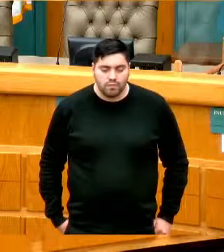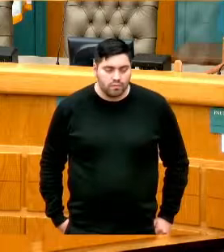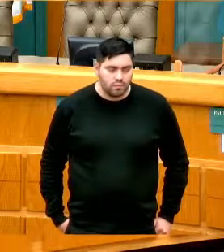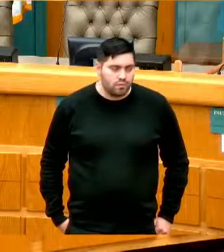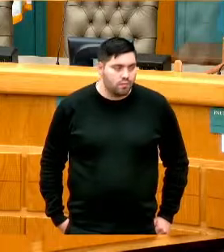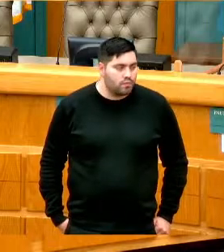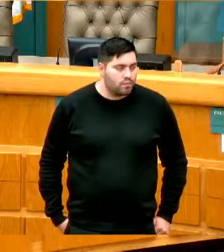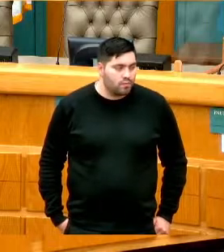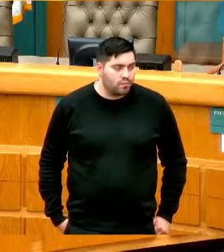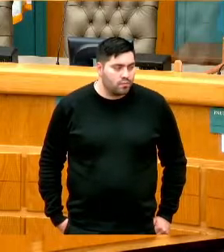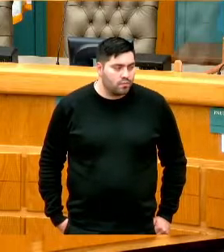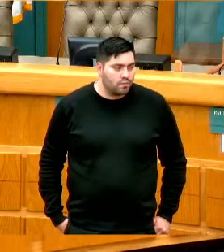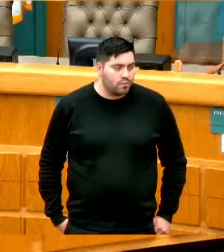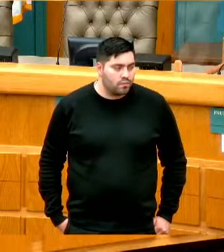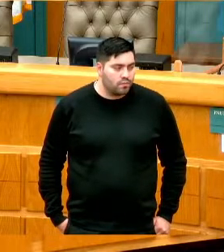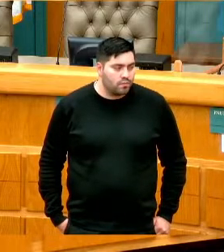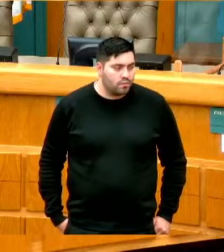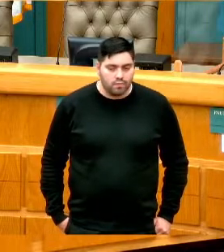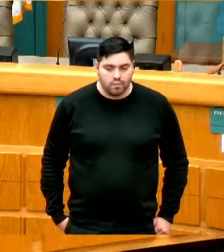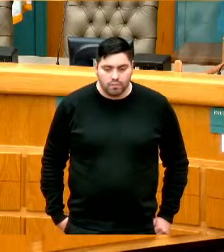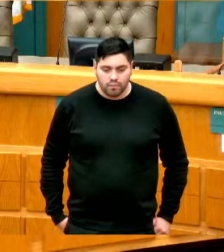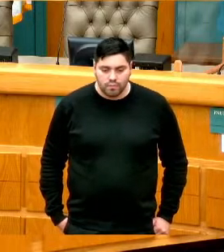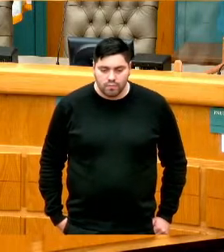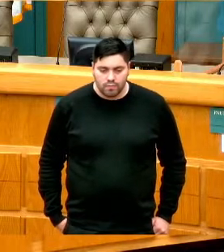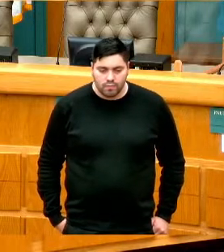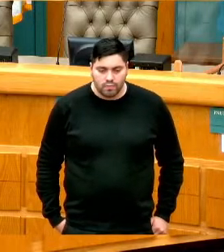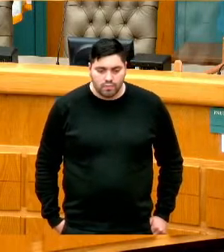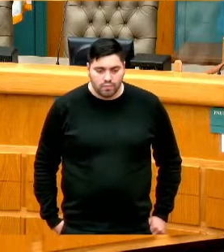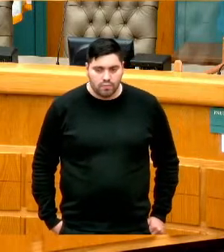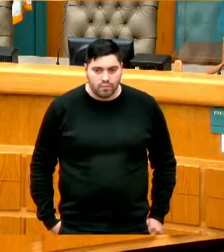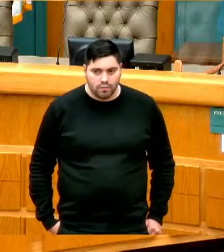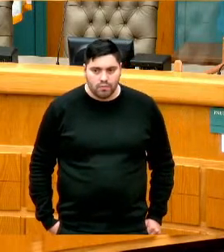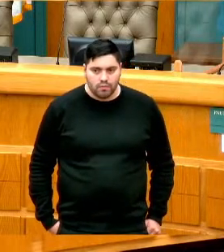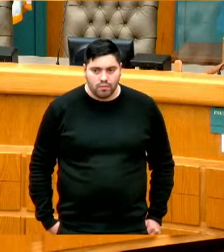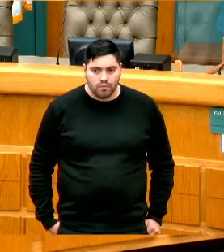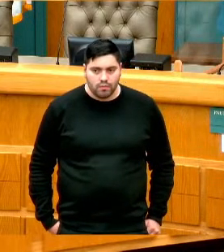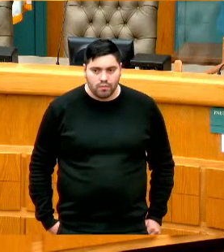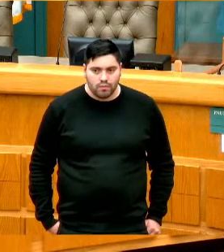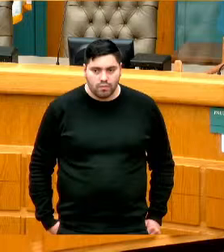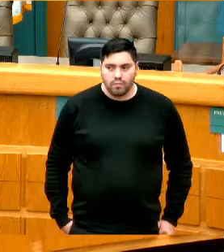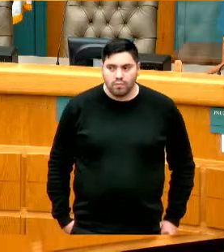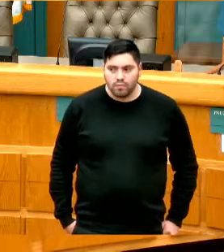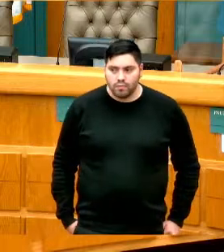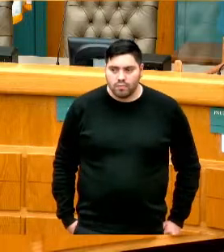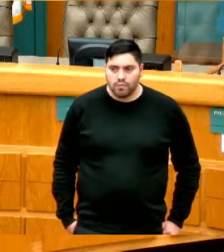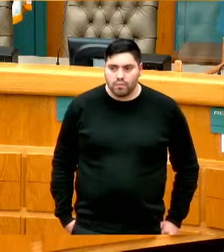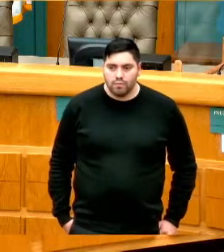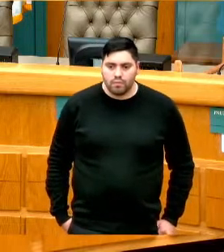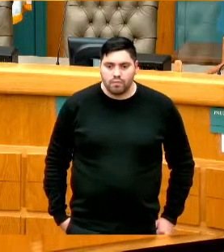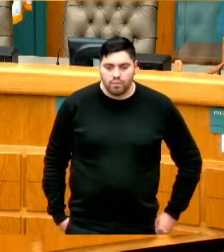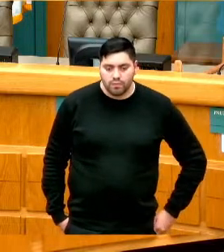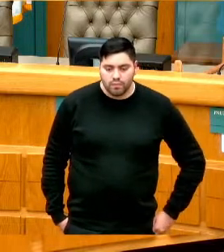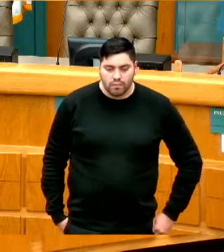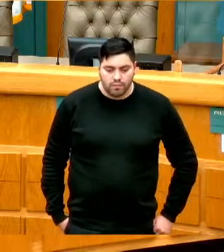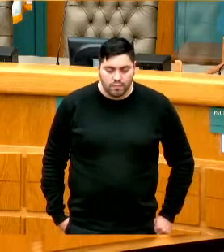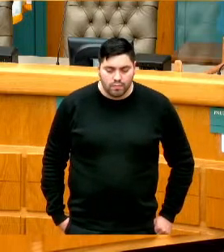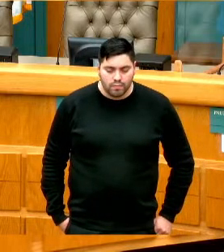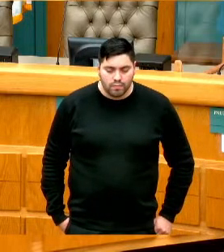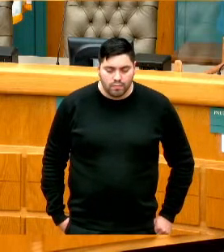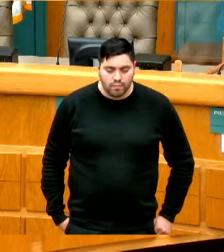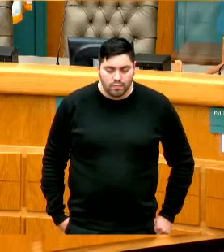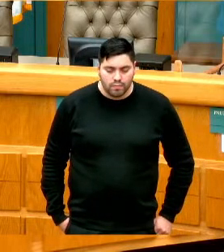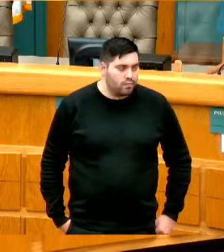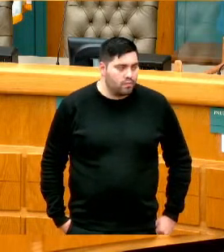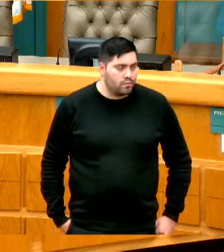más vacunas y ahora es su turno. Le pido que aproveche la clínica del día de mañana y si tiene el día libre, acuda a vacunarse. Este